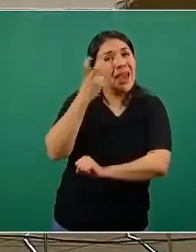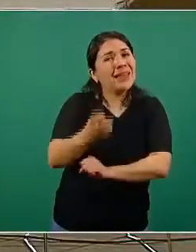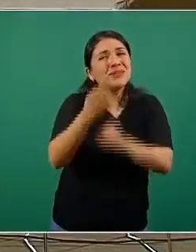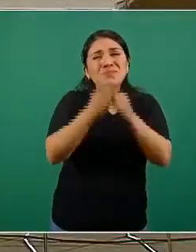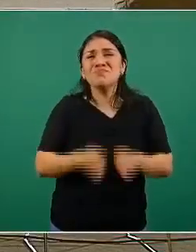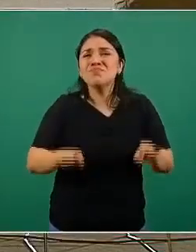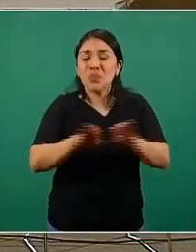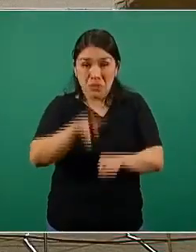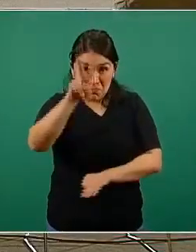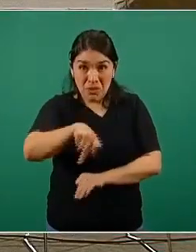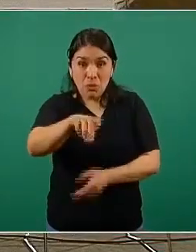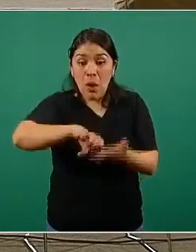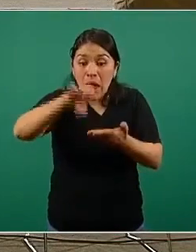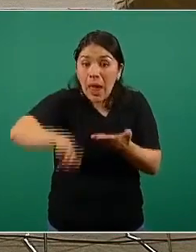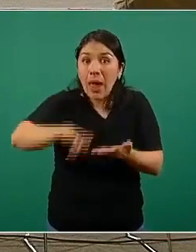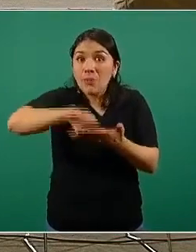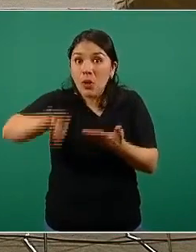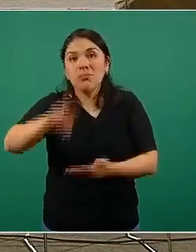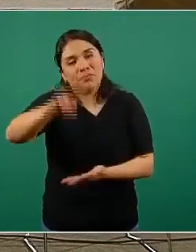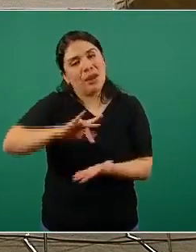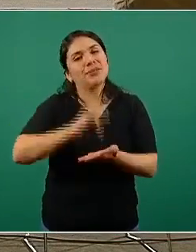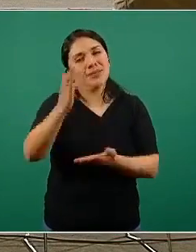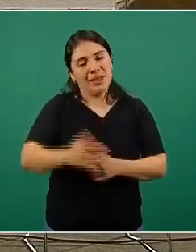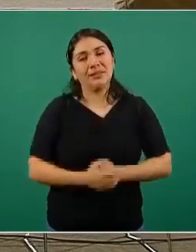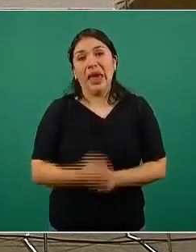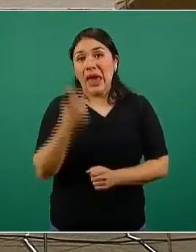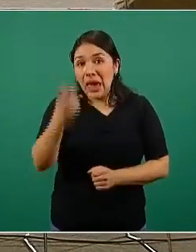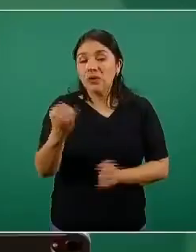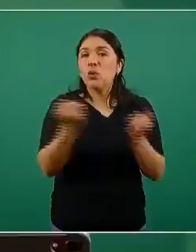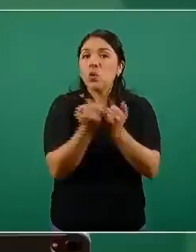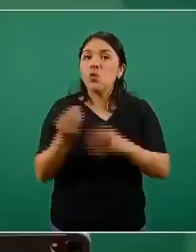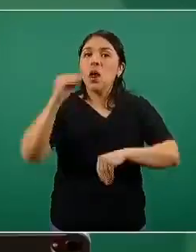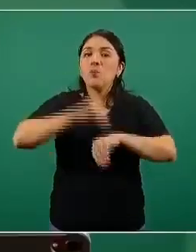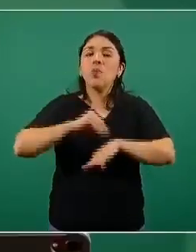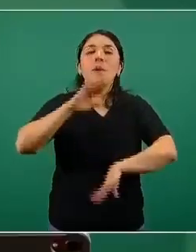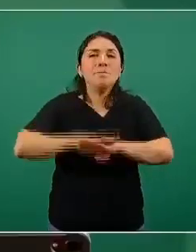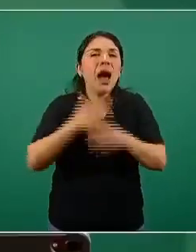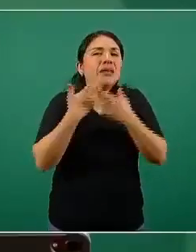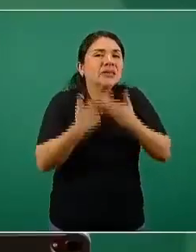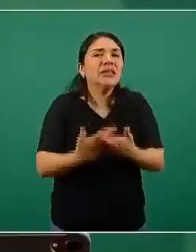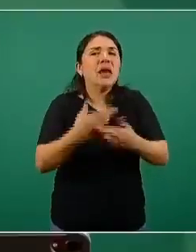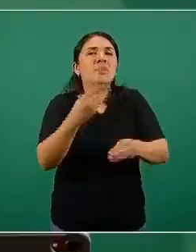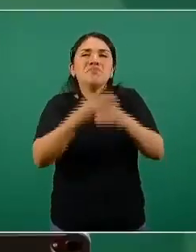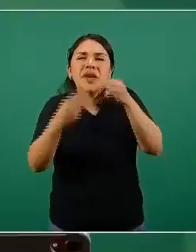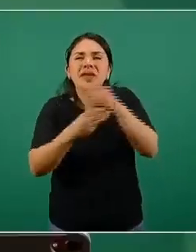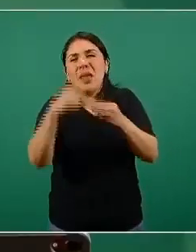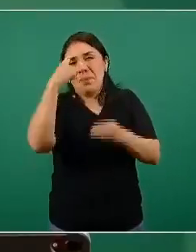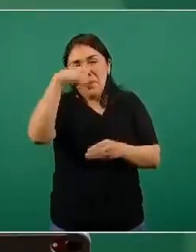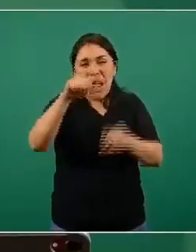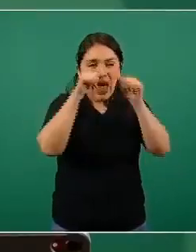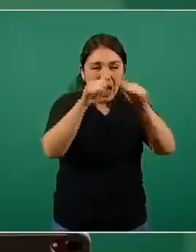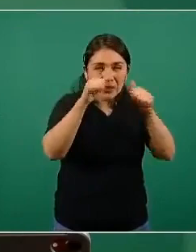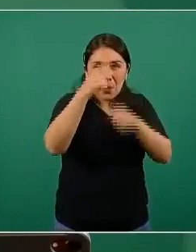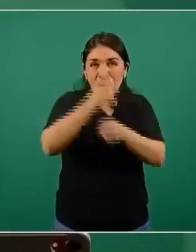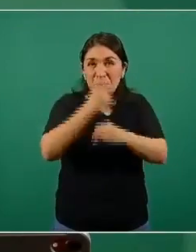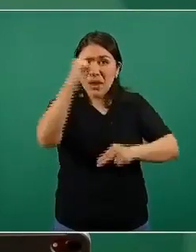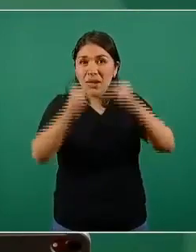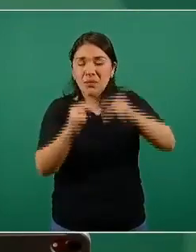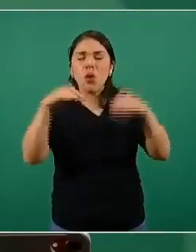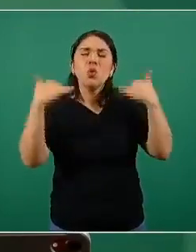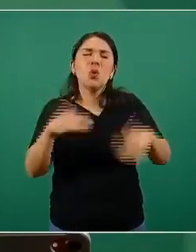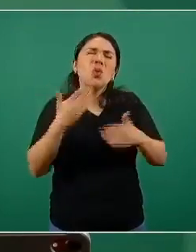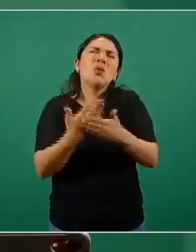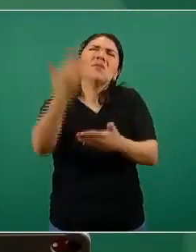te agradezco porque son ejemplos. Y eso también tiene que ver, el abasto en el primer nivel de atención es un abasto que históricamente ha estado